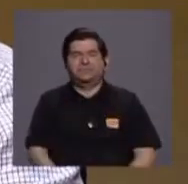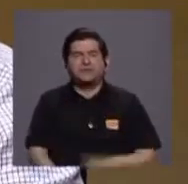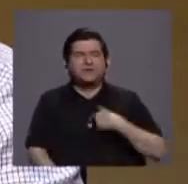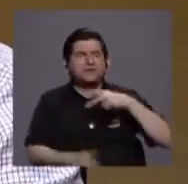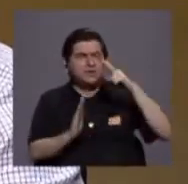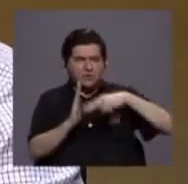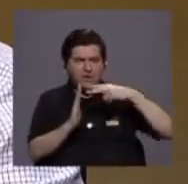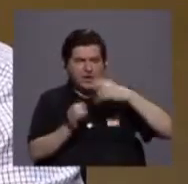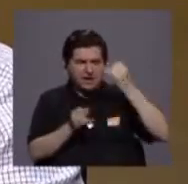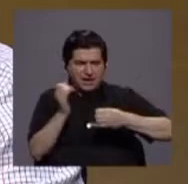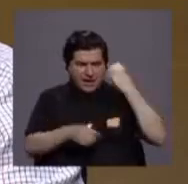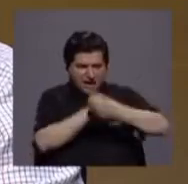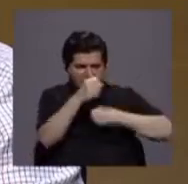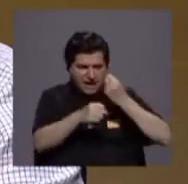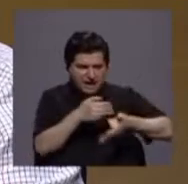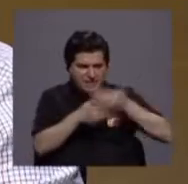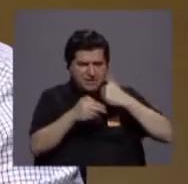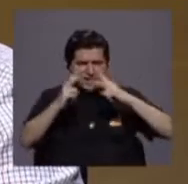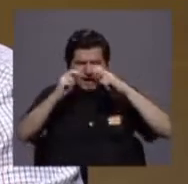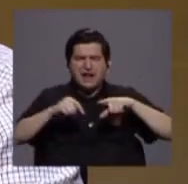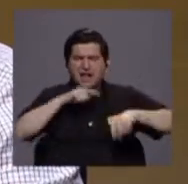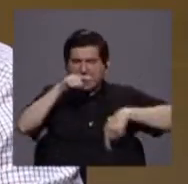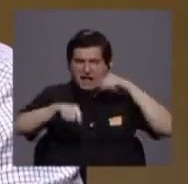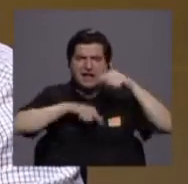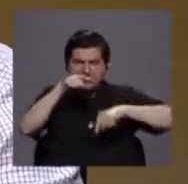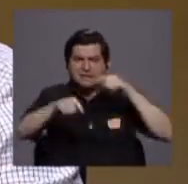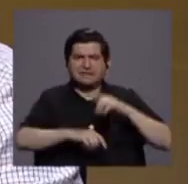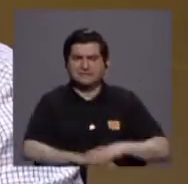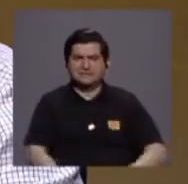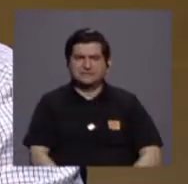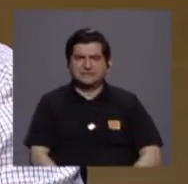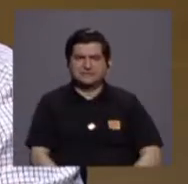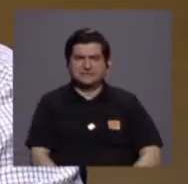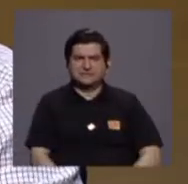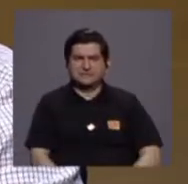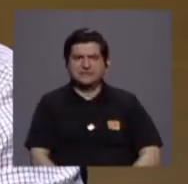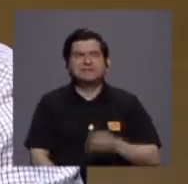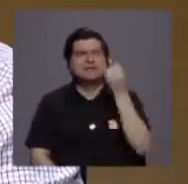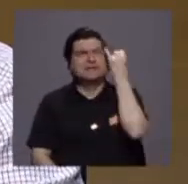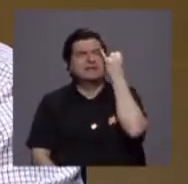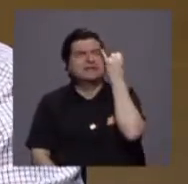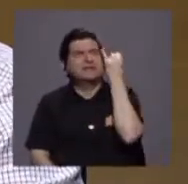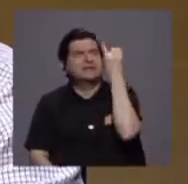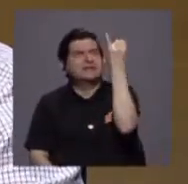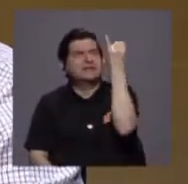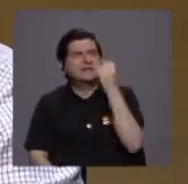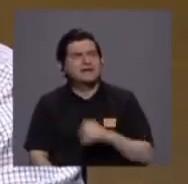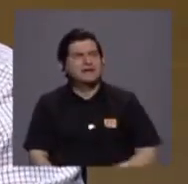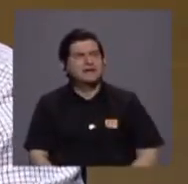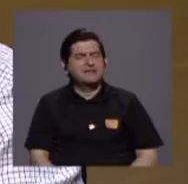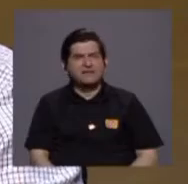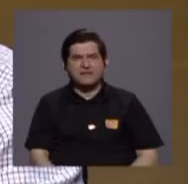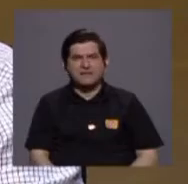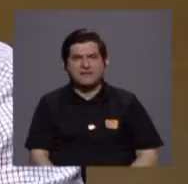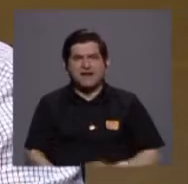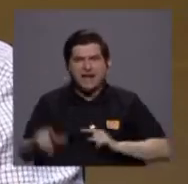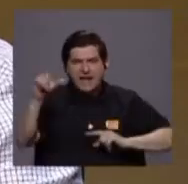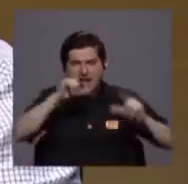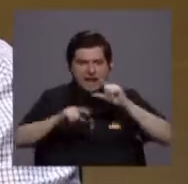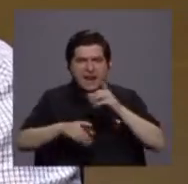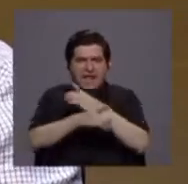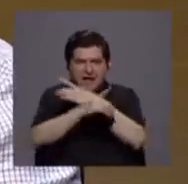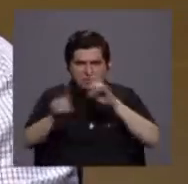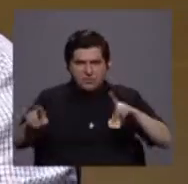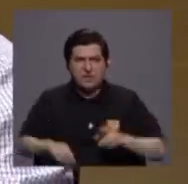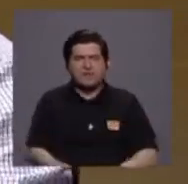año pasado un análisis muy crítico de la iniciativa del Laboratorio Democrático que